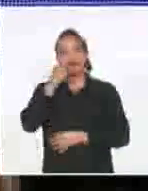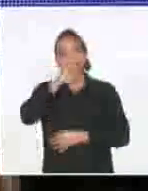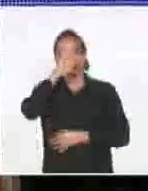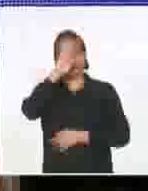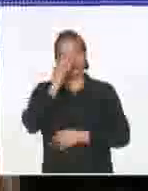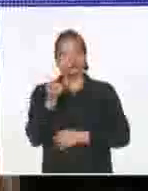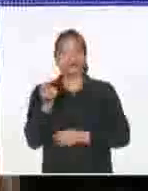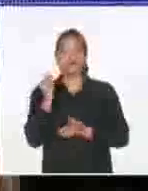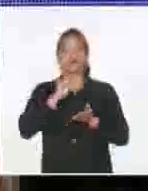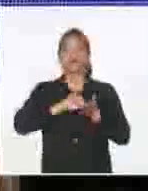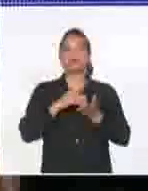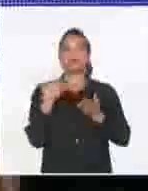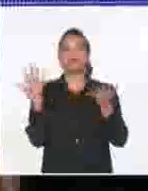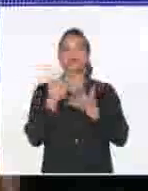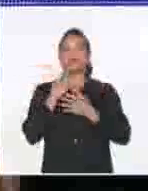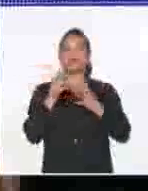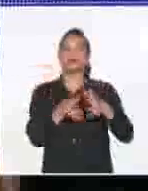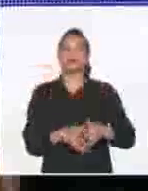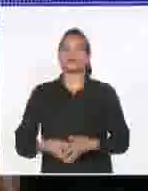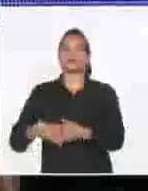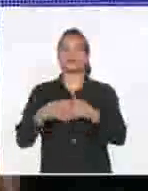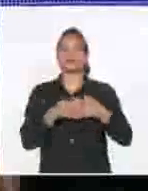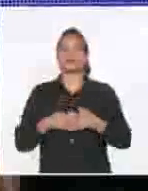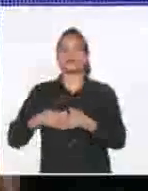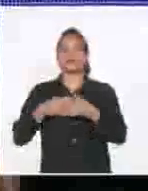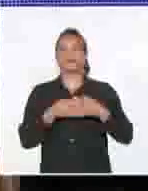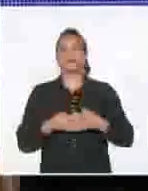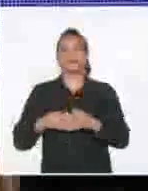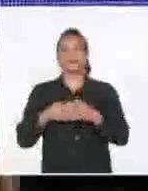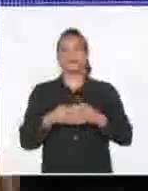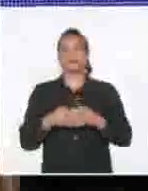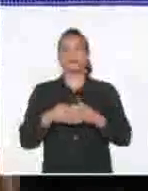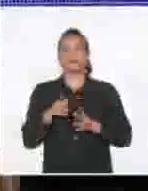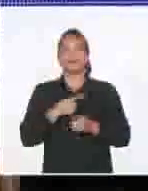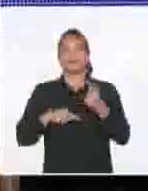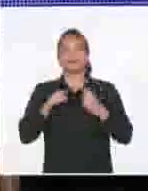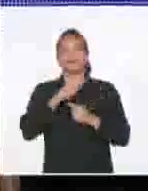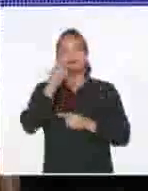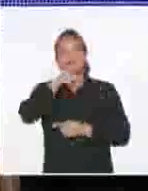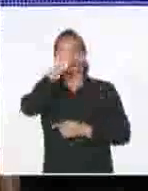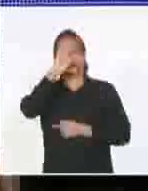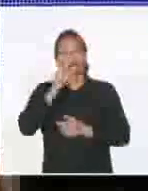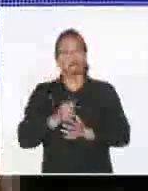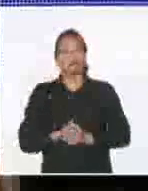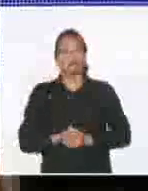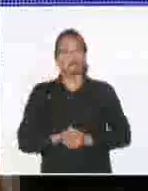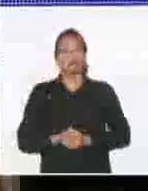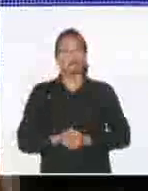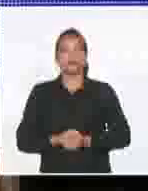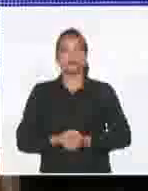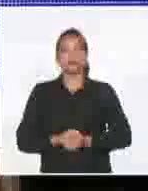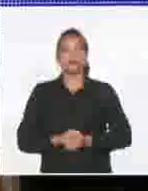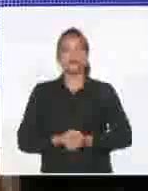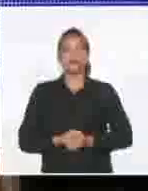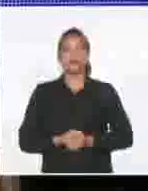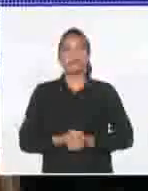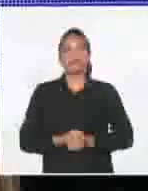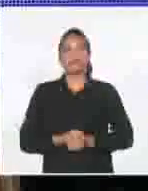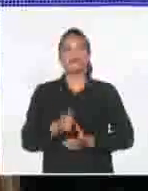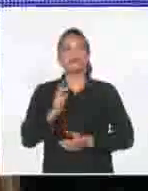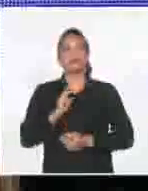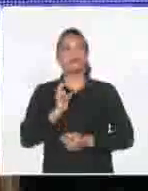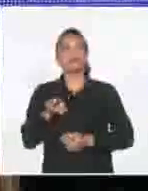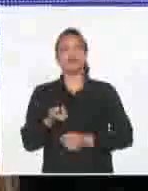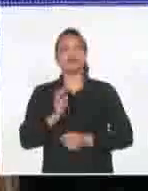financiero impuesto por los Estados Unidos de América contra Cuba, que mandata al